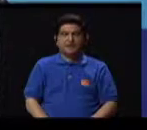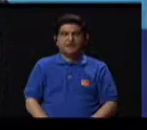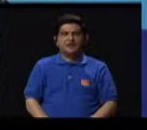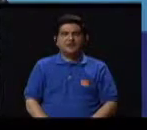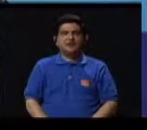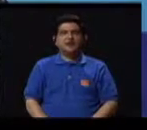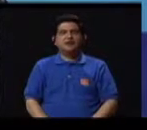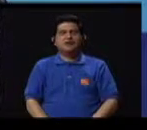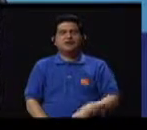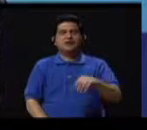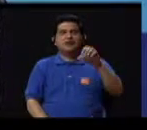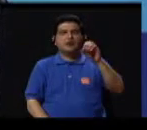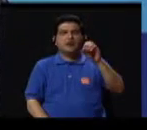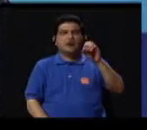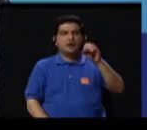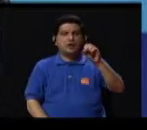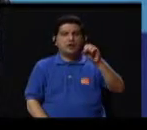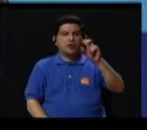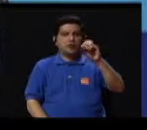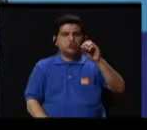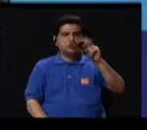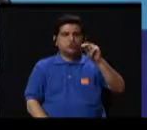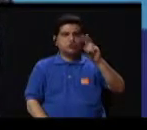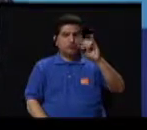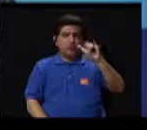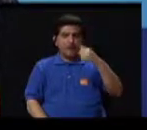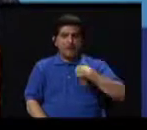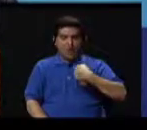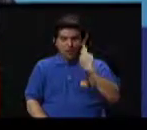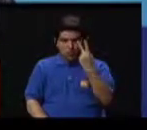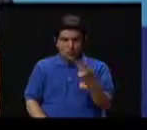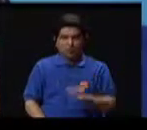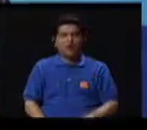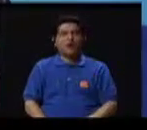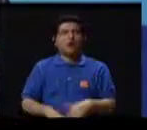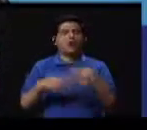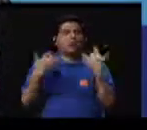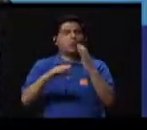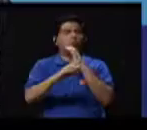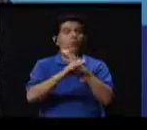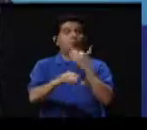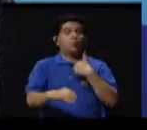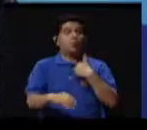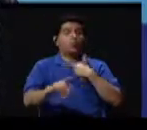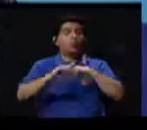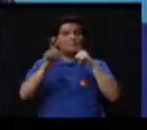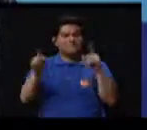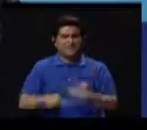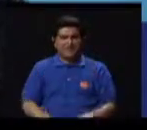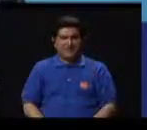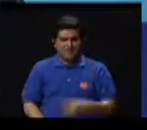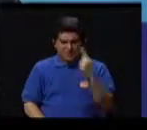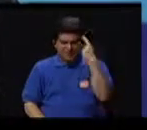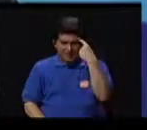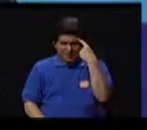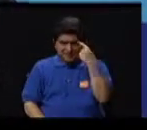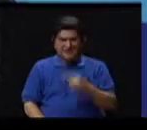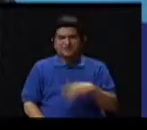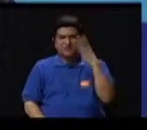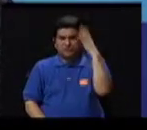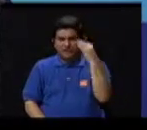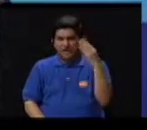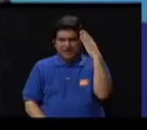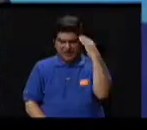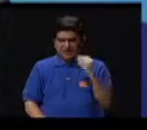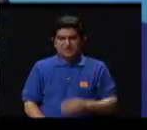Sonia, que uno pues se nota efectivamente el cuidado que se ha tenido. Pero con tanta